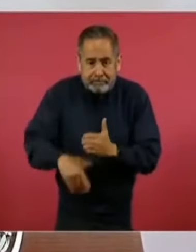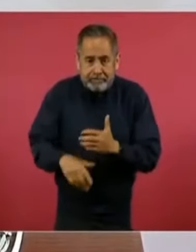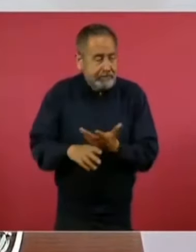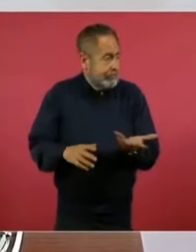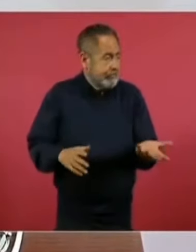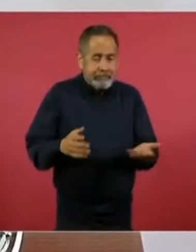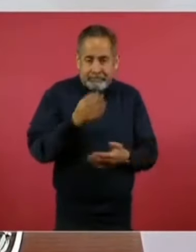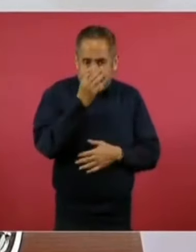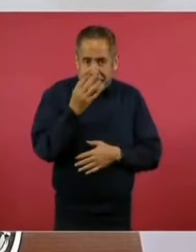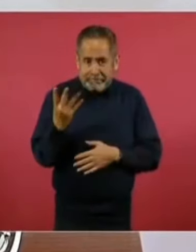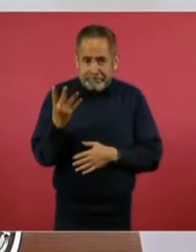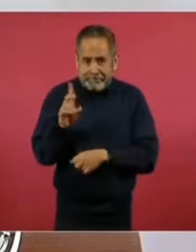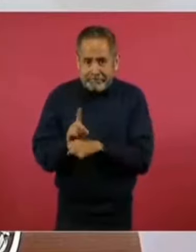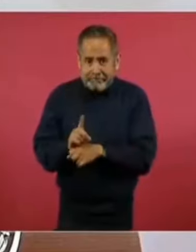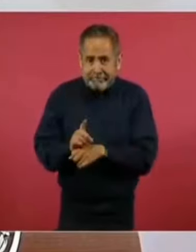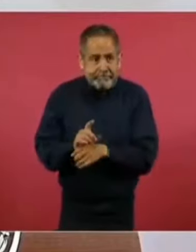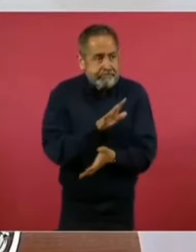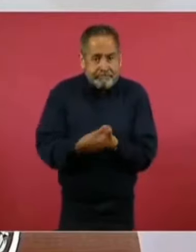4 días.